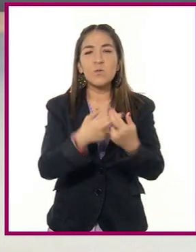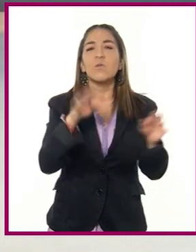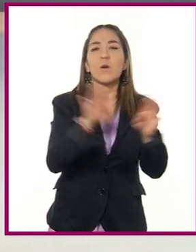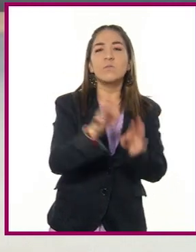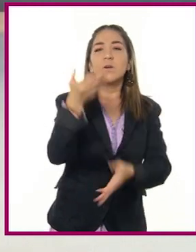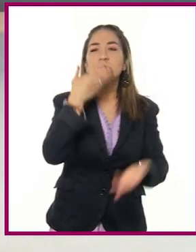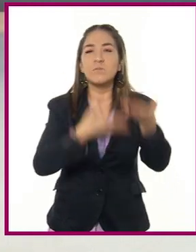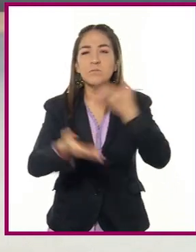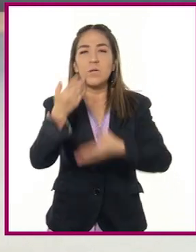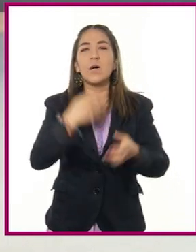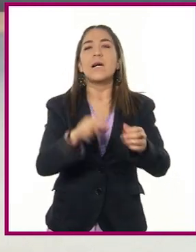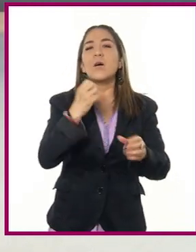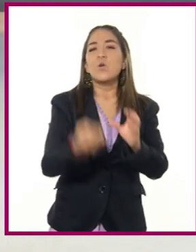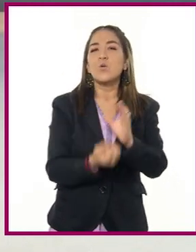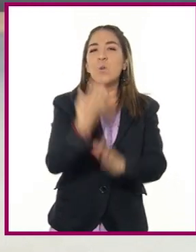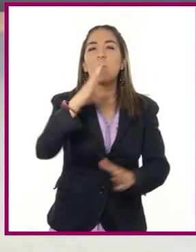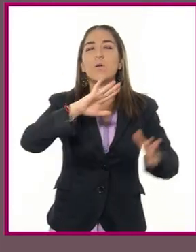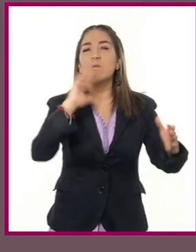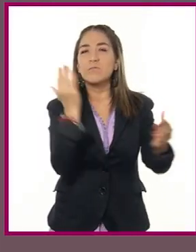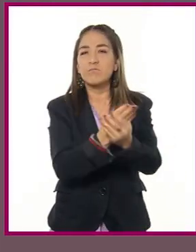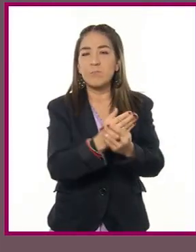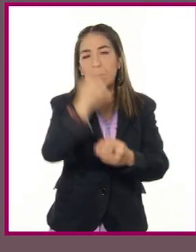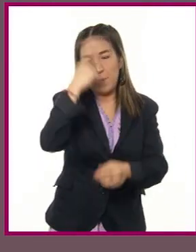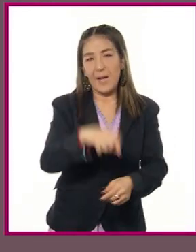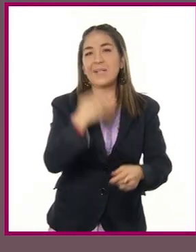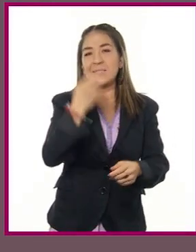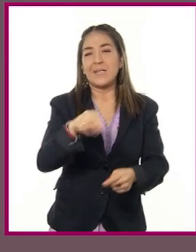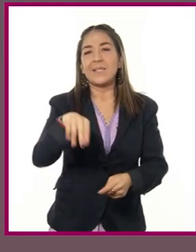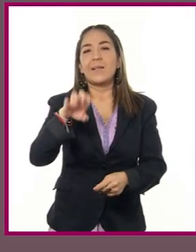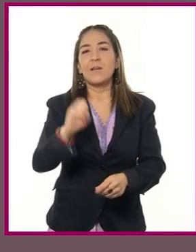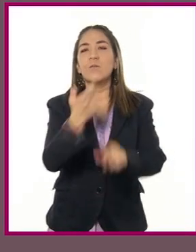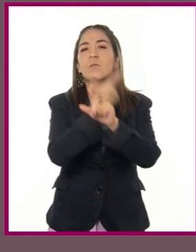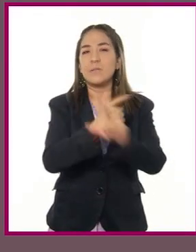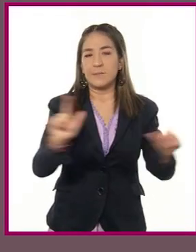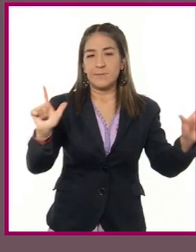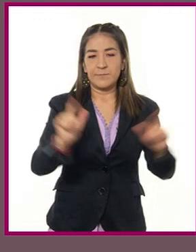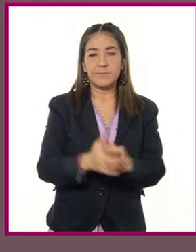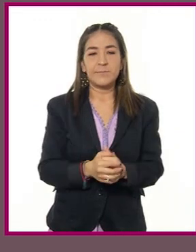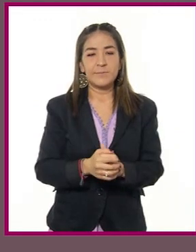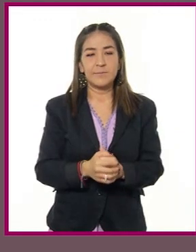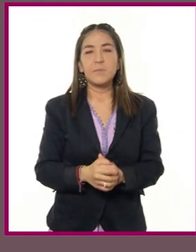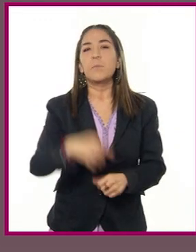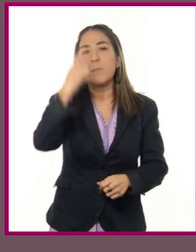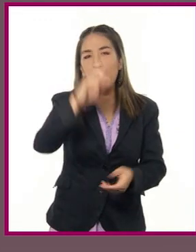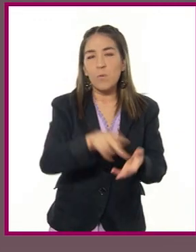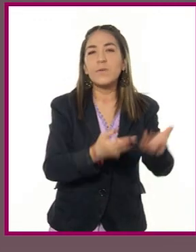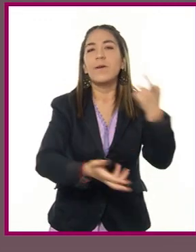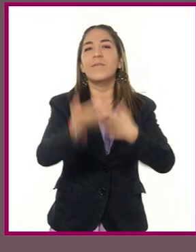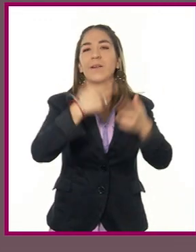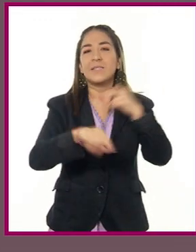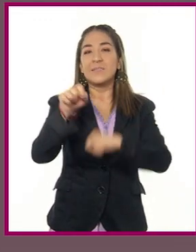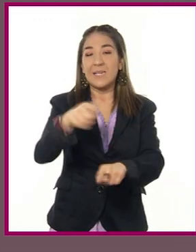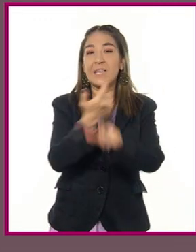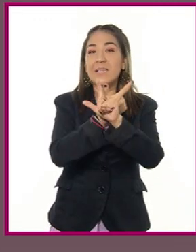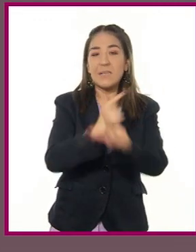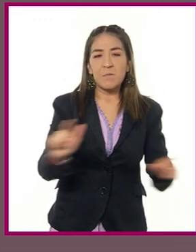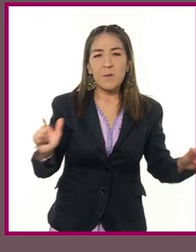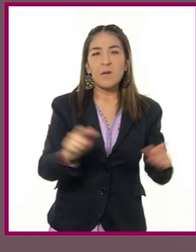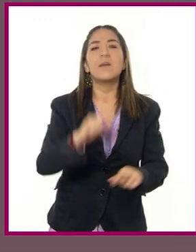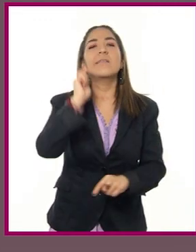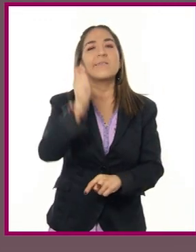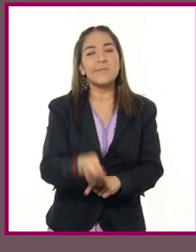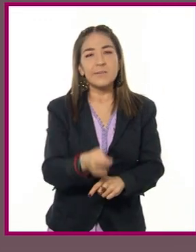establecer una nueva agenda para el liberalismo. El acuerdo básico para la renovación del liberalismo era